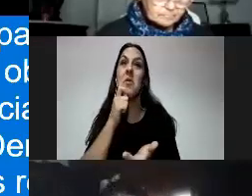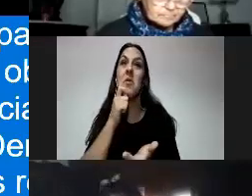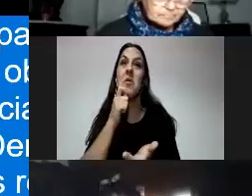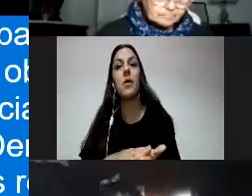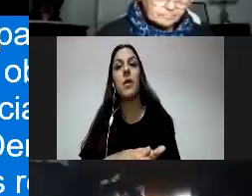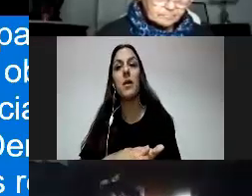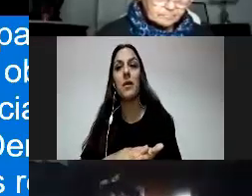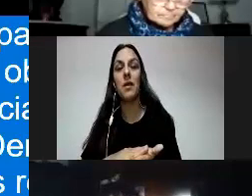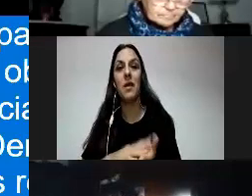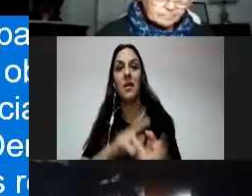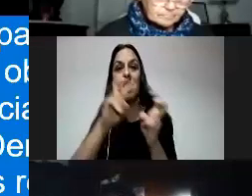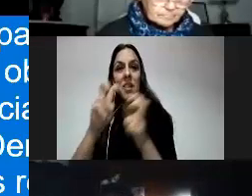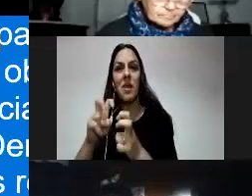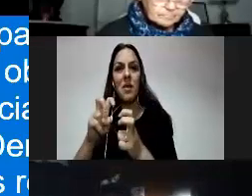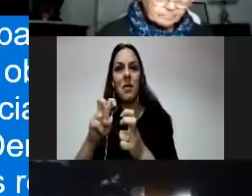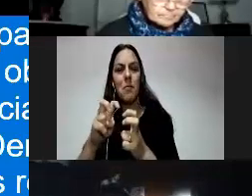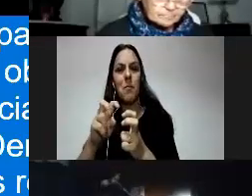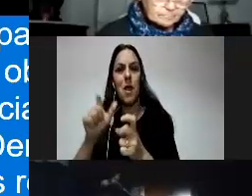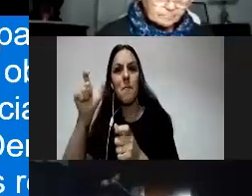el tema del acompañante, que creo que